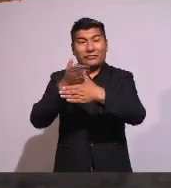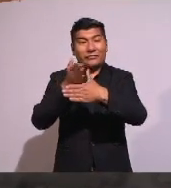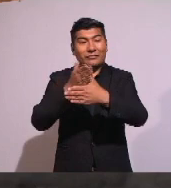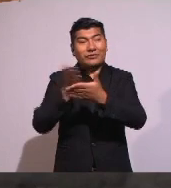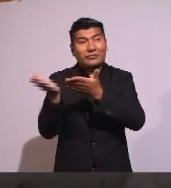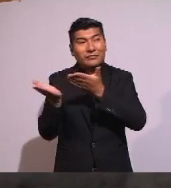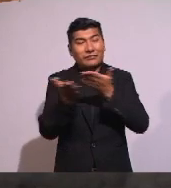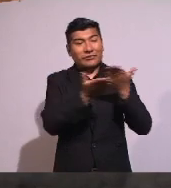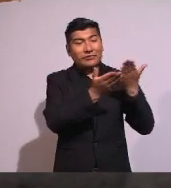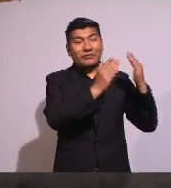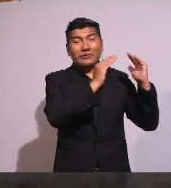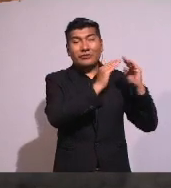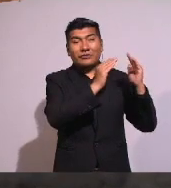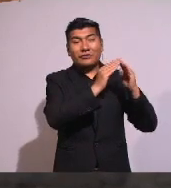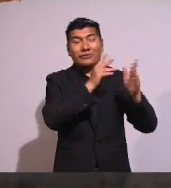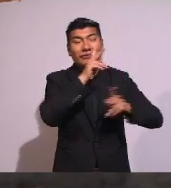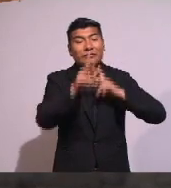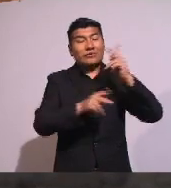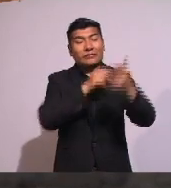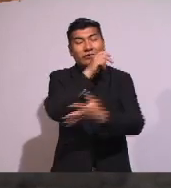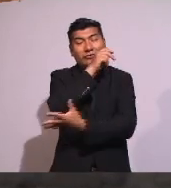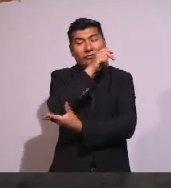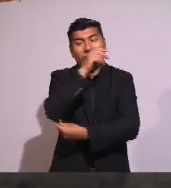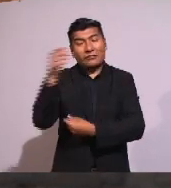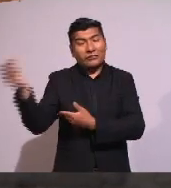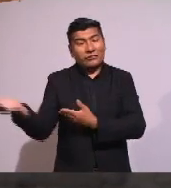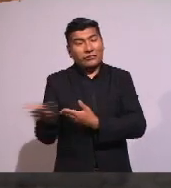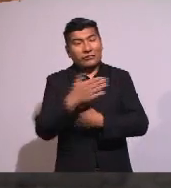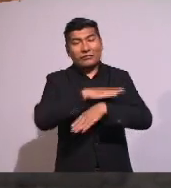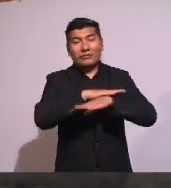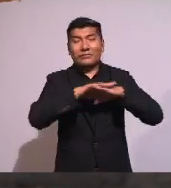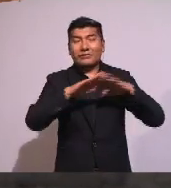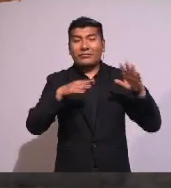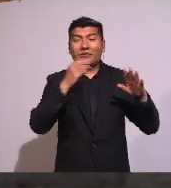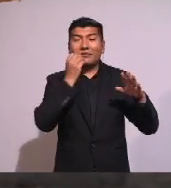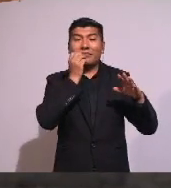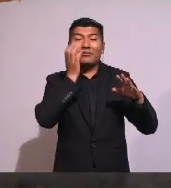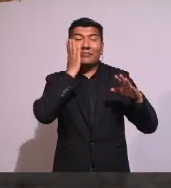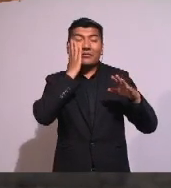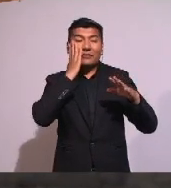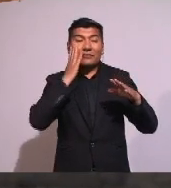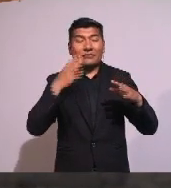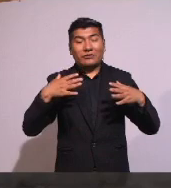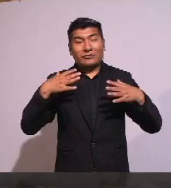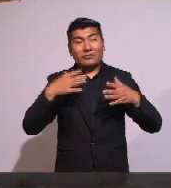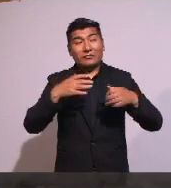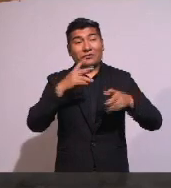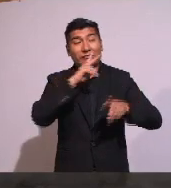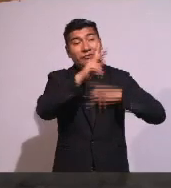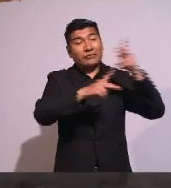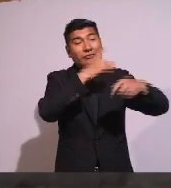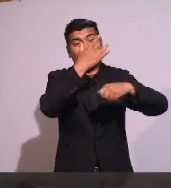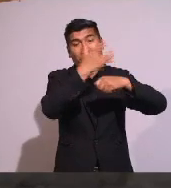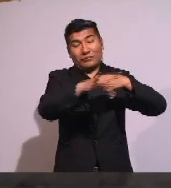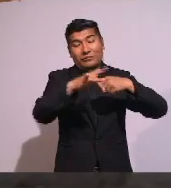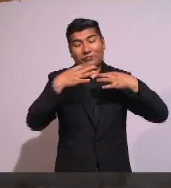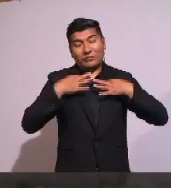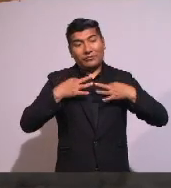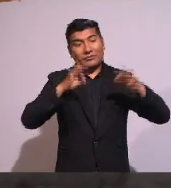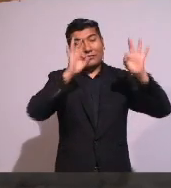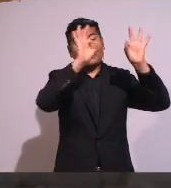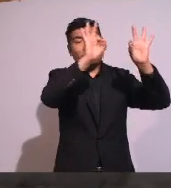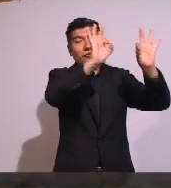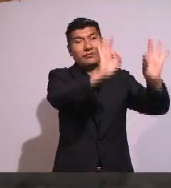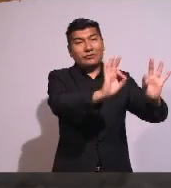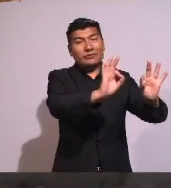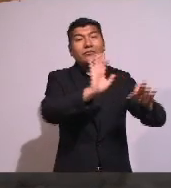llevar a la casa a los desdichados, los sin hogar, vestir a los desnudos.